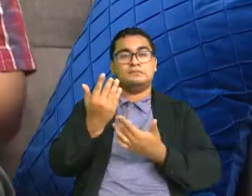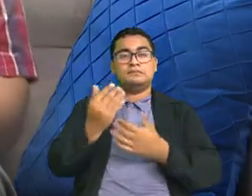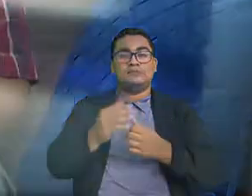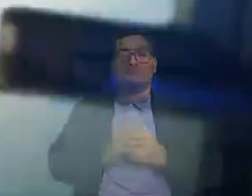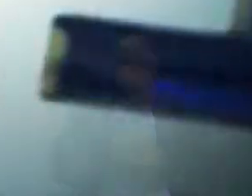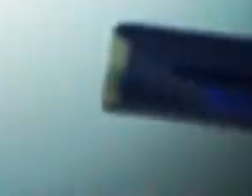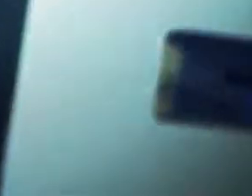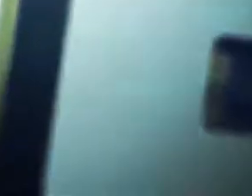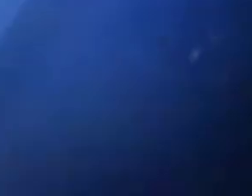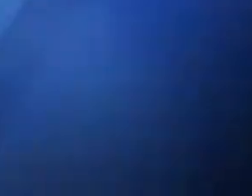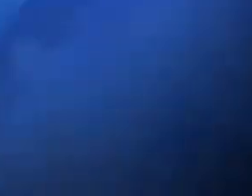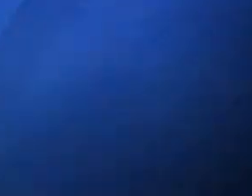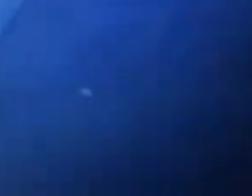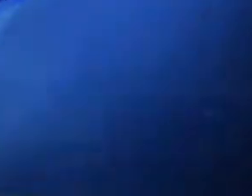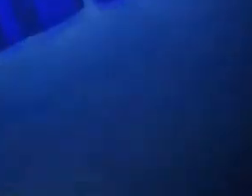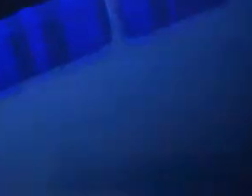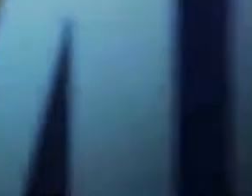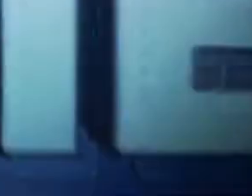volvemos